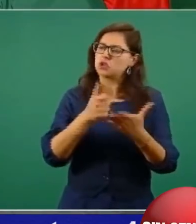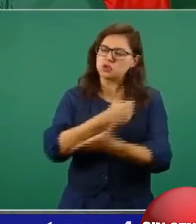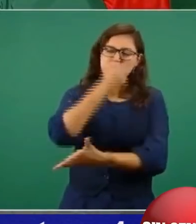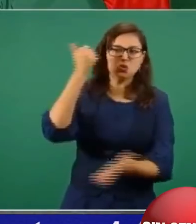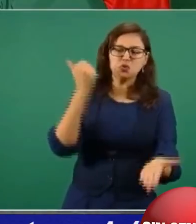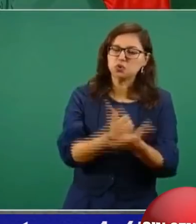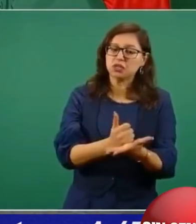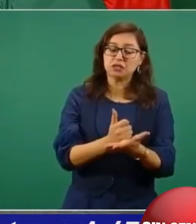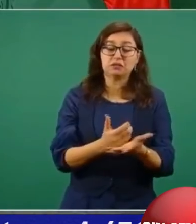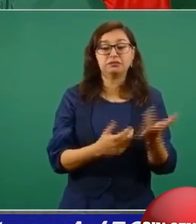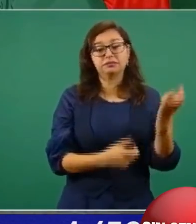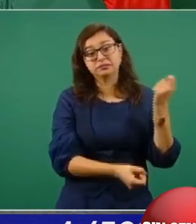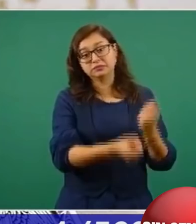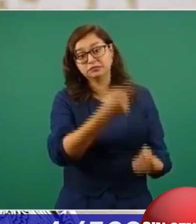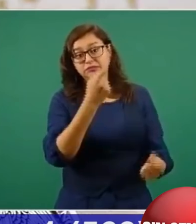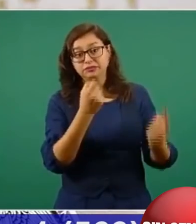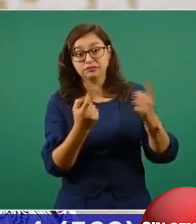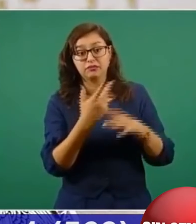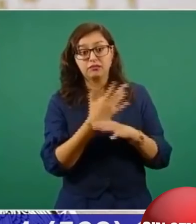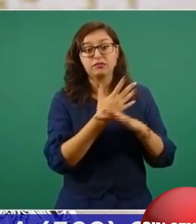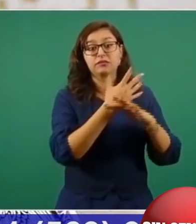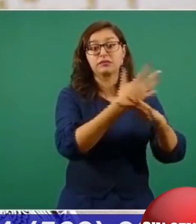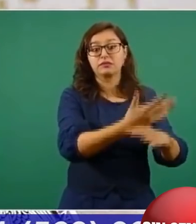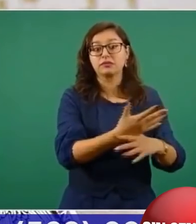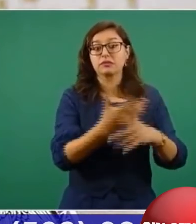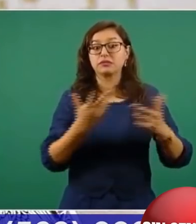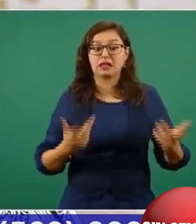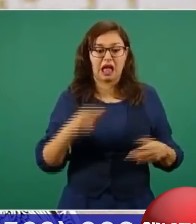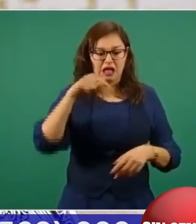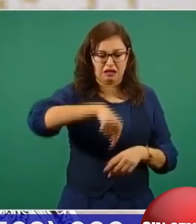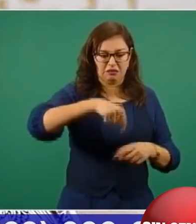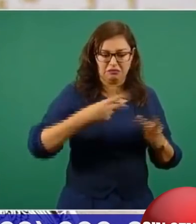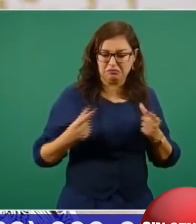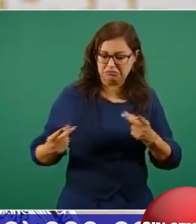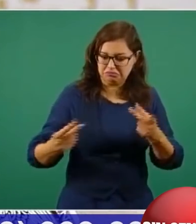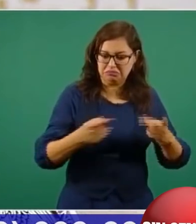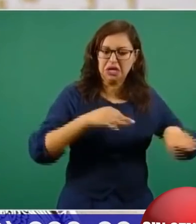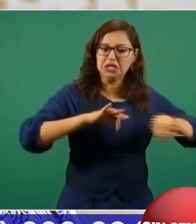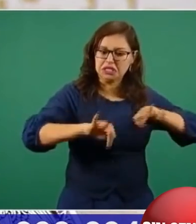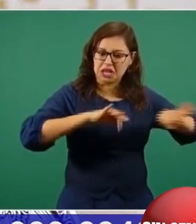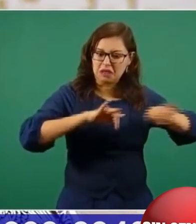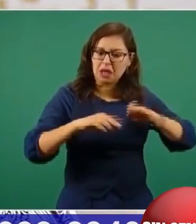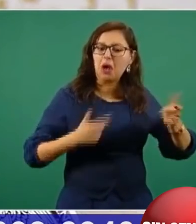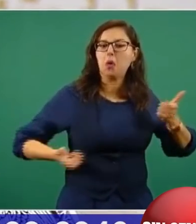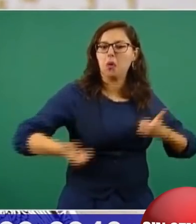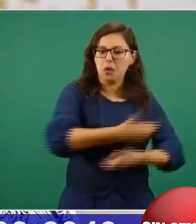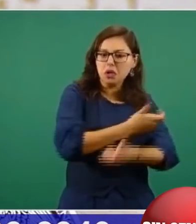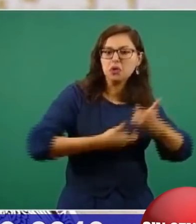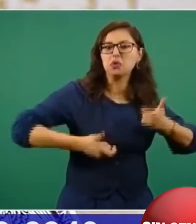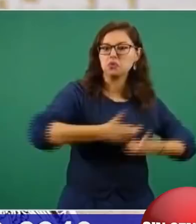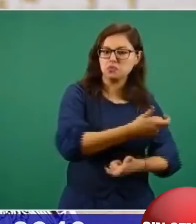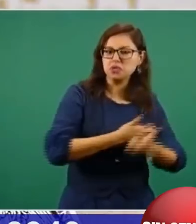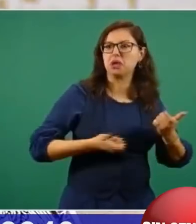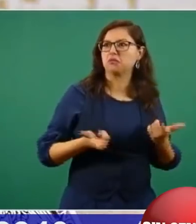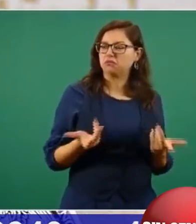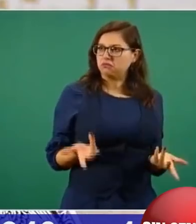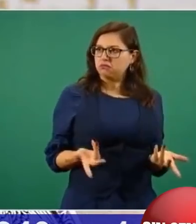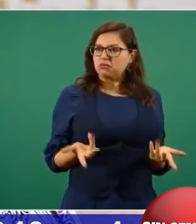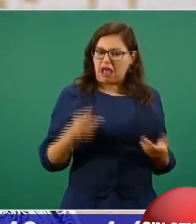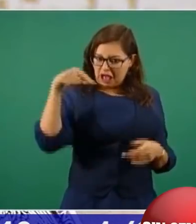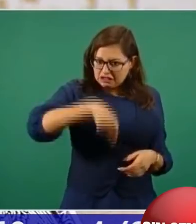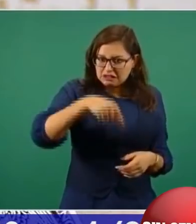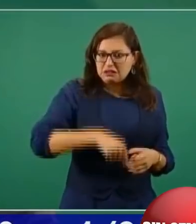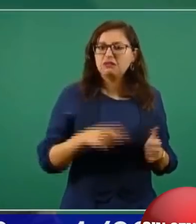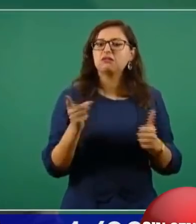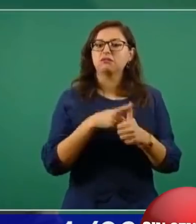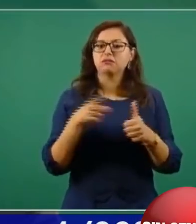había quien señalaba el concepto de población económicamente activa, porque la vida es prioritaria y porque las personas